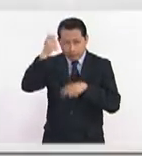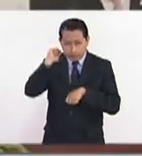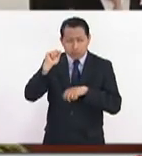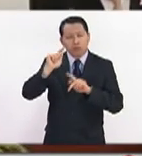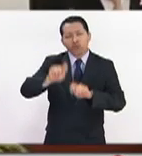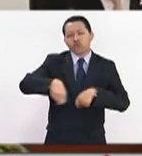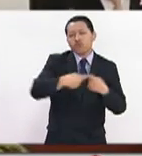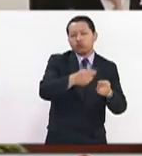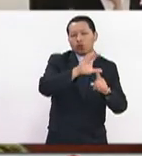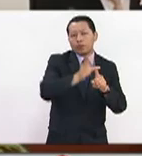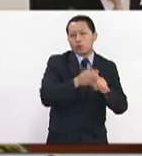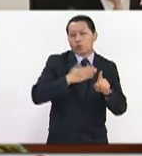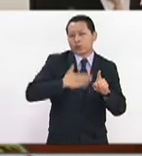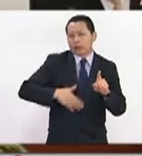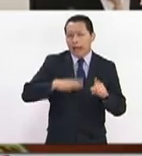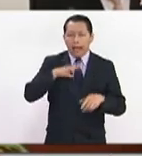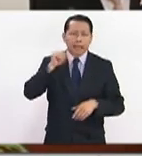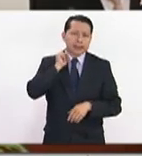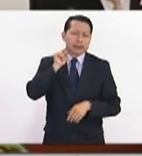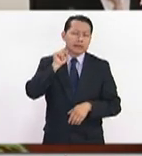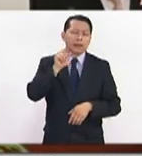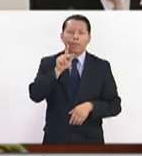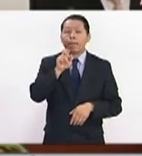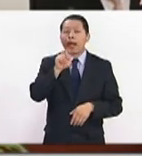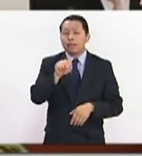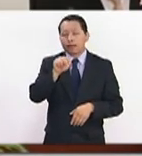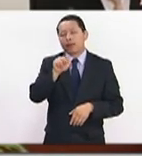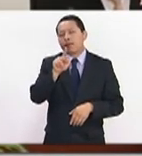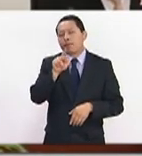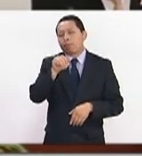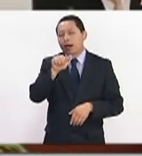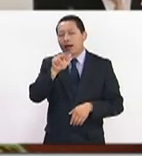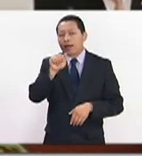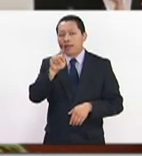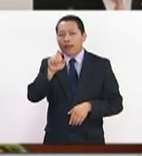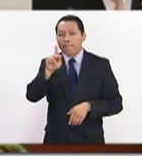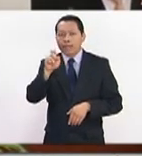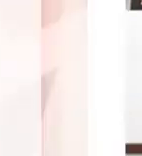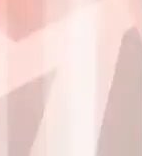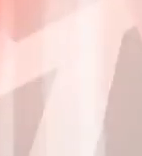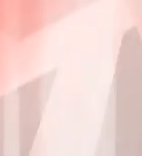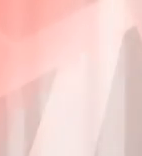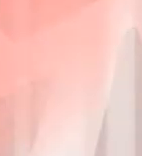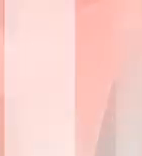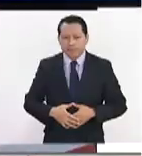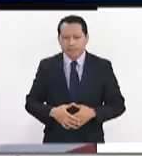de Justicia que preside la senadora del PAN, María del Pilar Ortega.